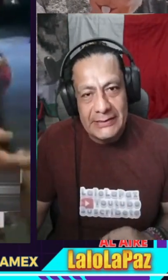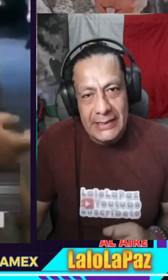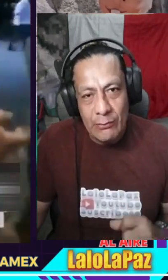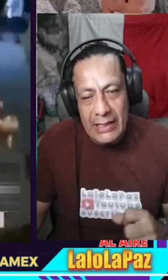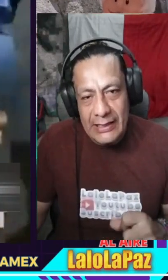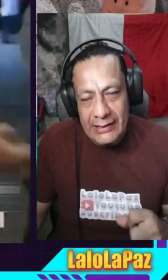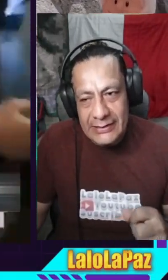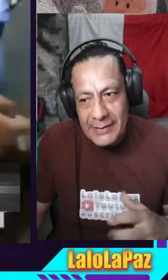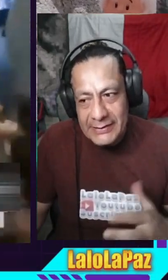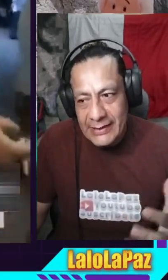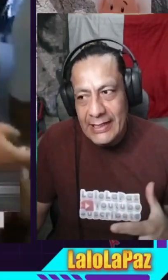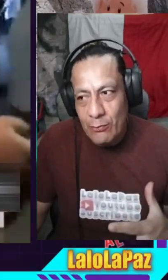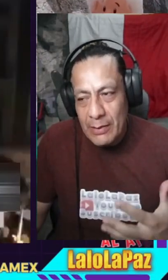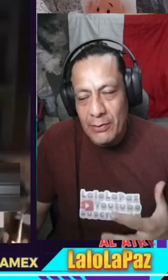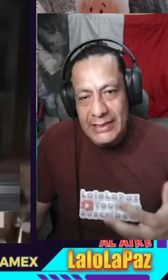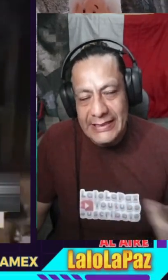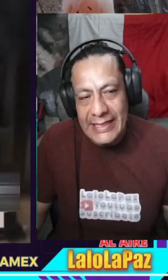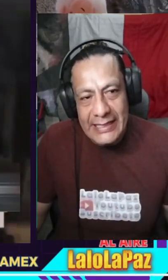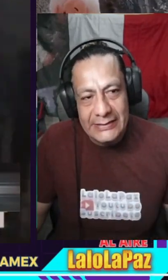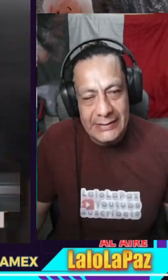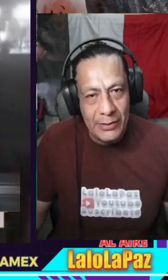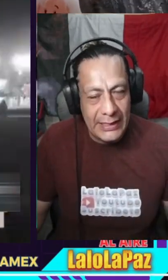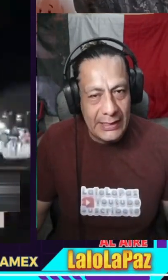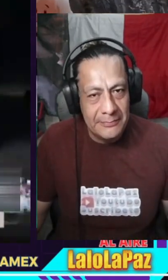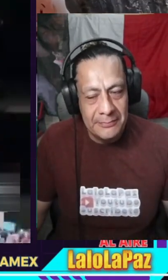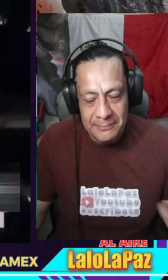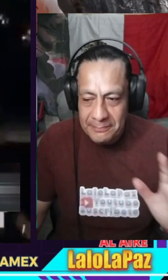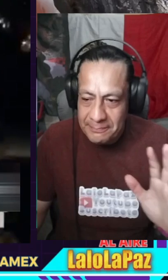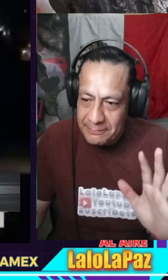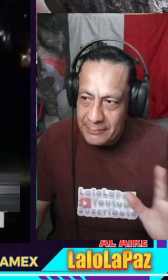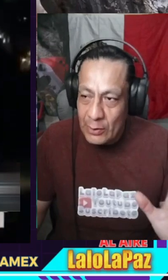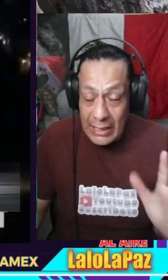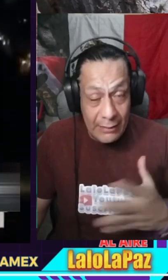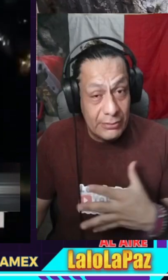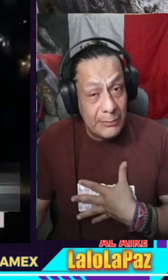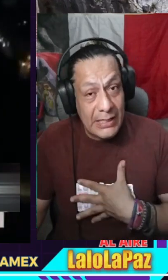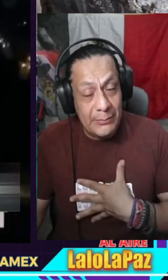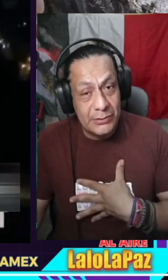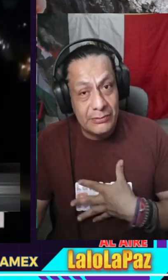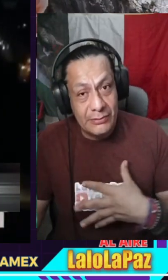que se va a hacer el nuevo Lili Téllez de Morena.